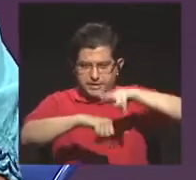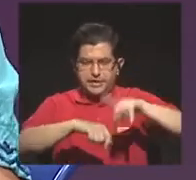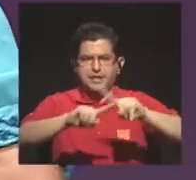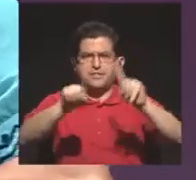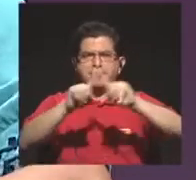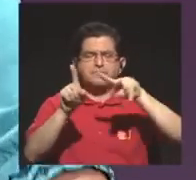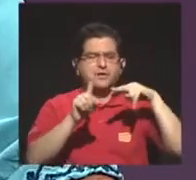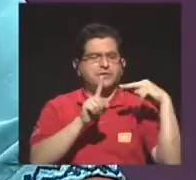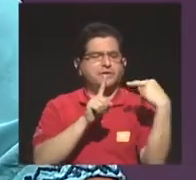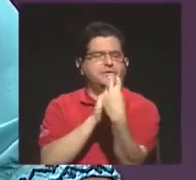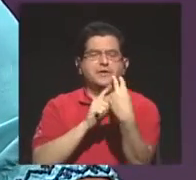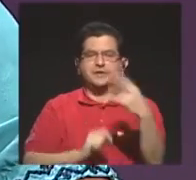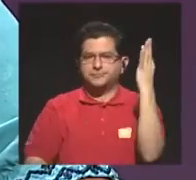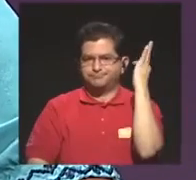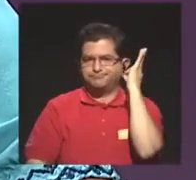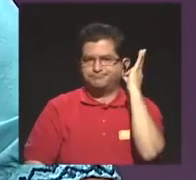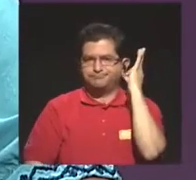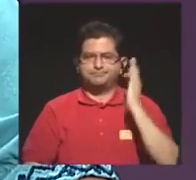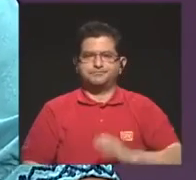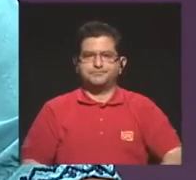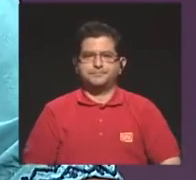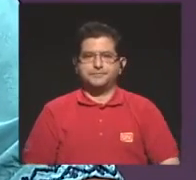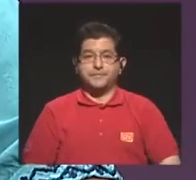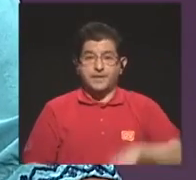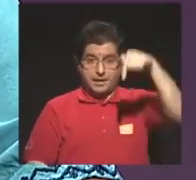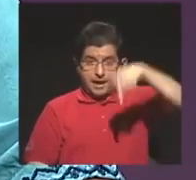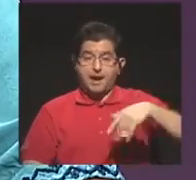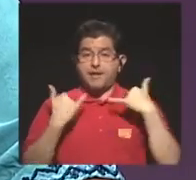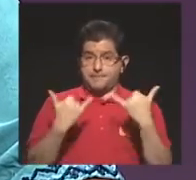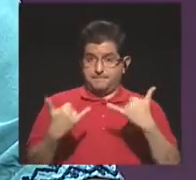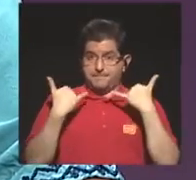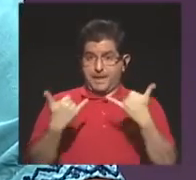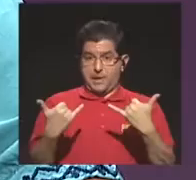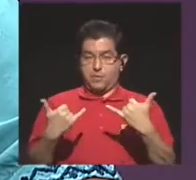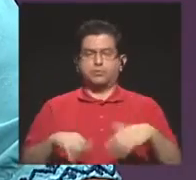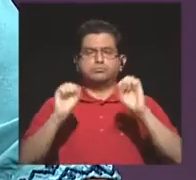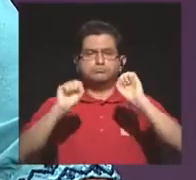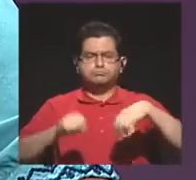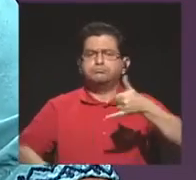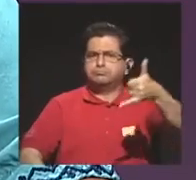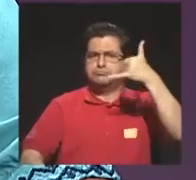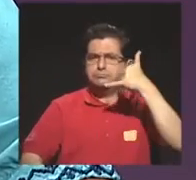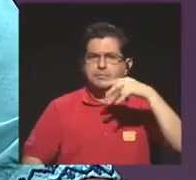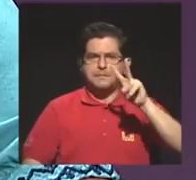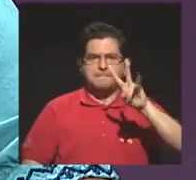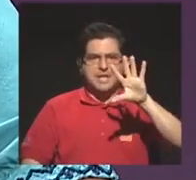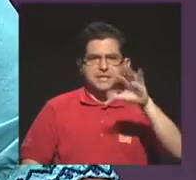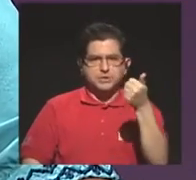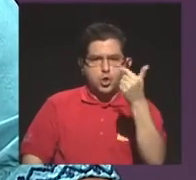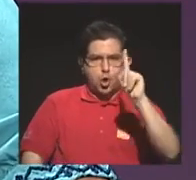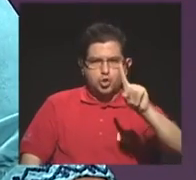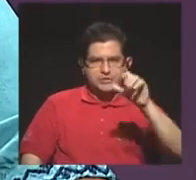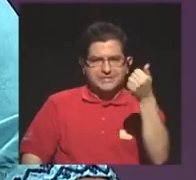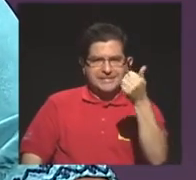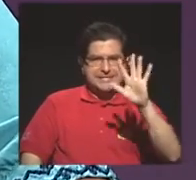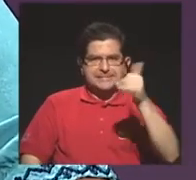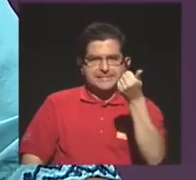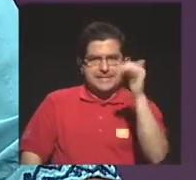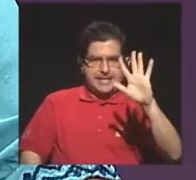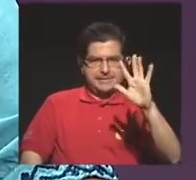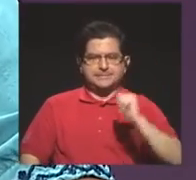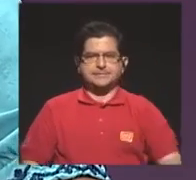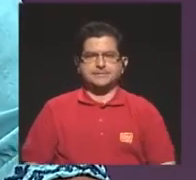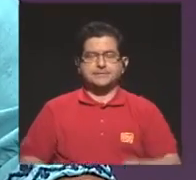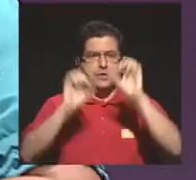desde diversas miradas femeninas. Estamos en vivo. Usted puede llamarnos al 25 11 15